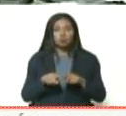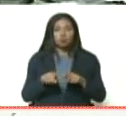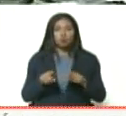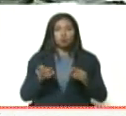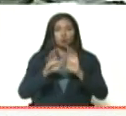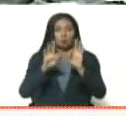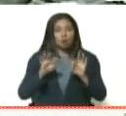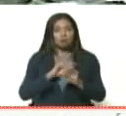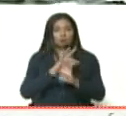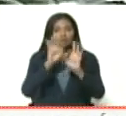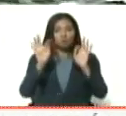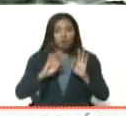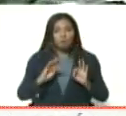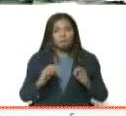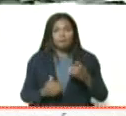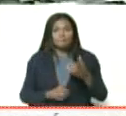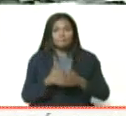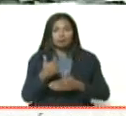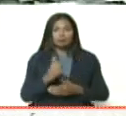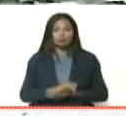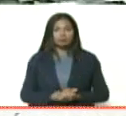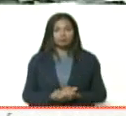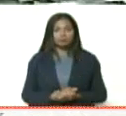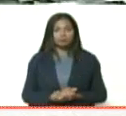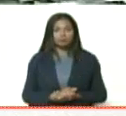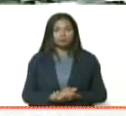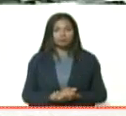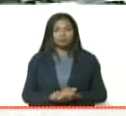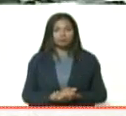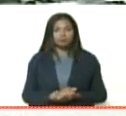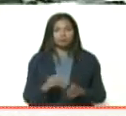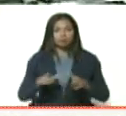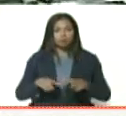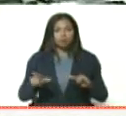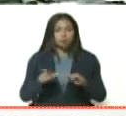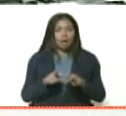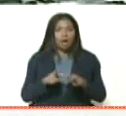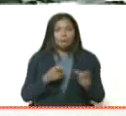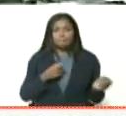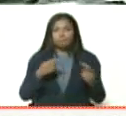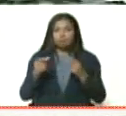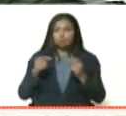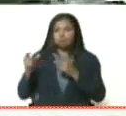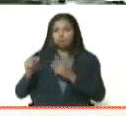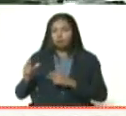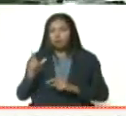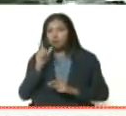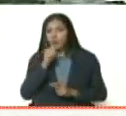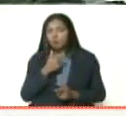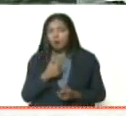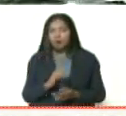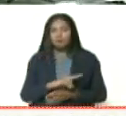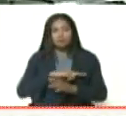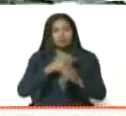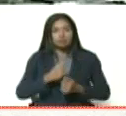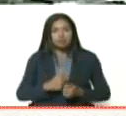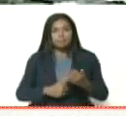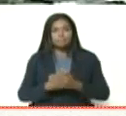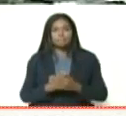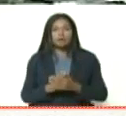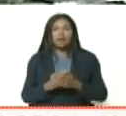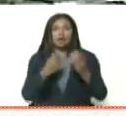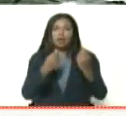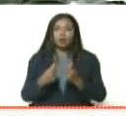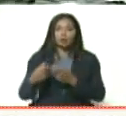solamente ahorrar lo que es el flete y la transportación, sino fortalecer también la economía de